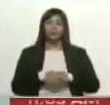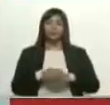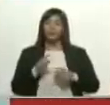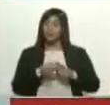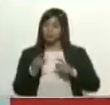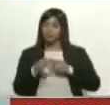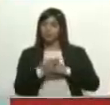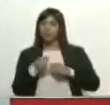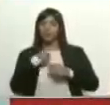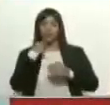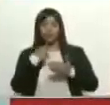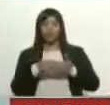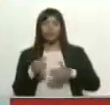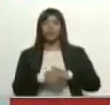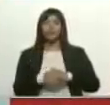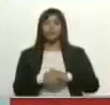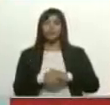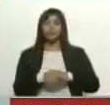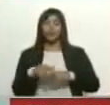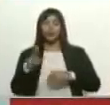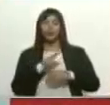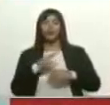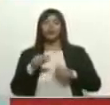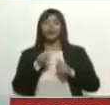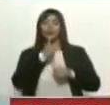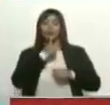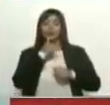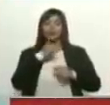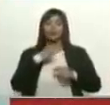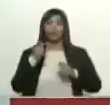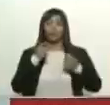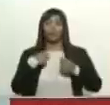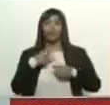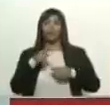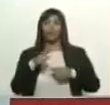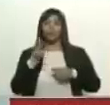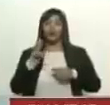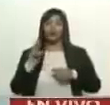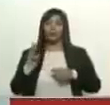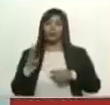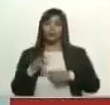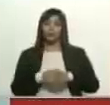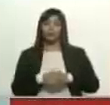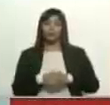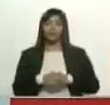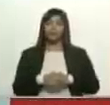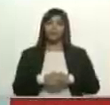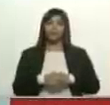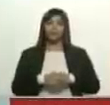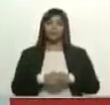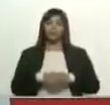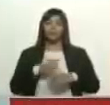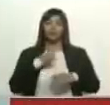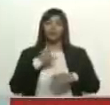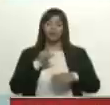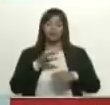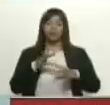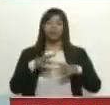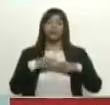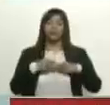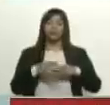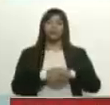conspirativa denominada Unidad de Resistencia Popular URP. Se obtuvo,